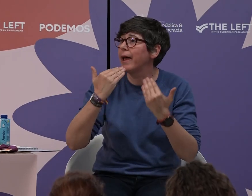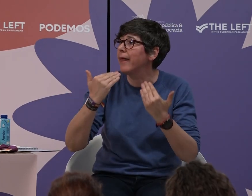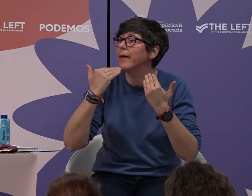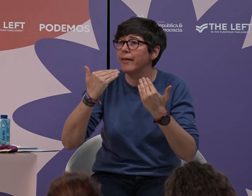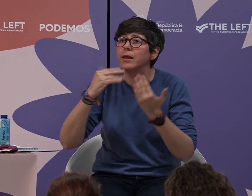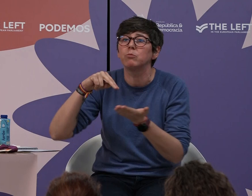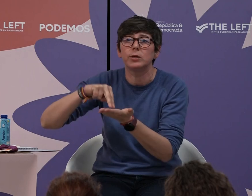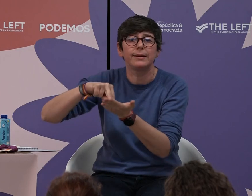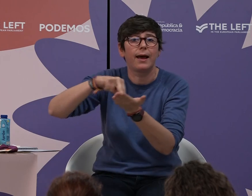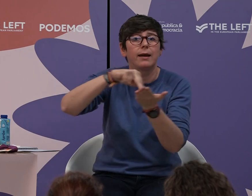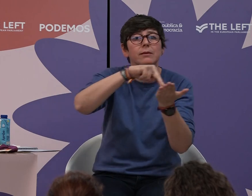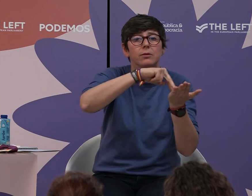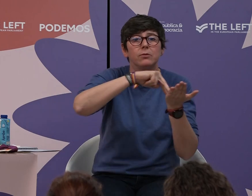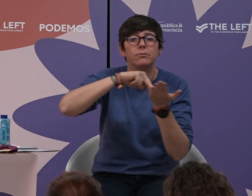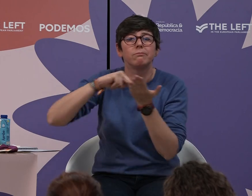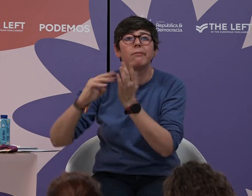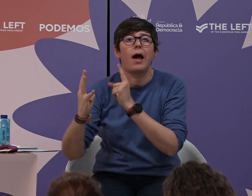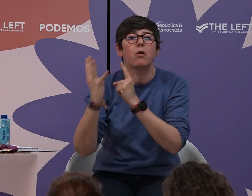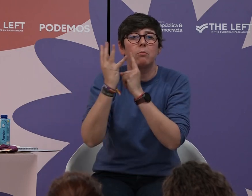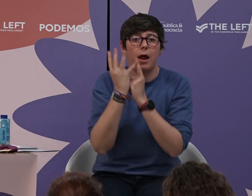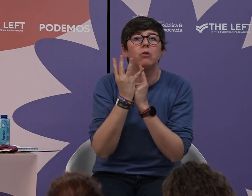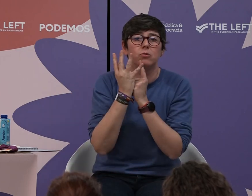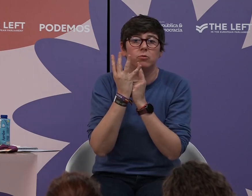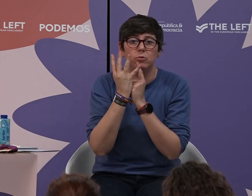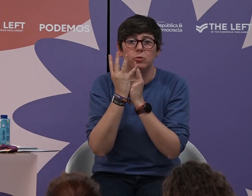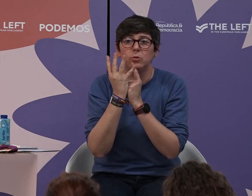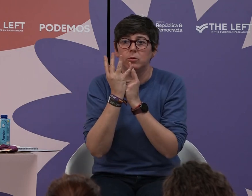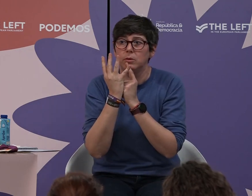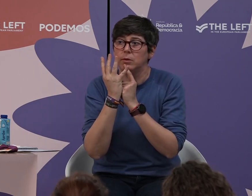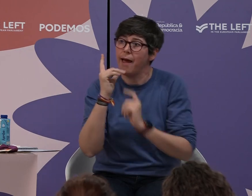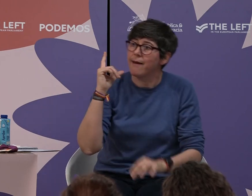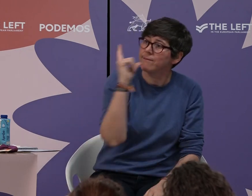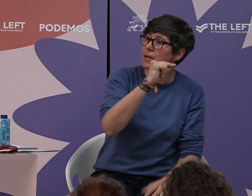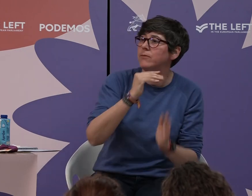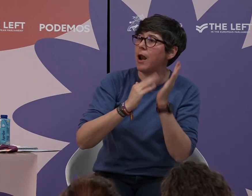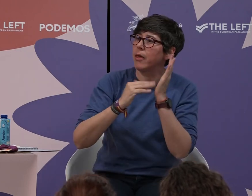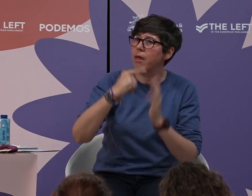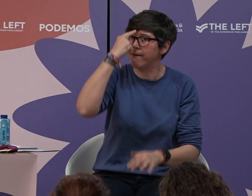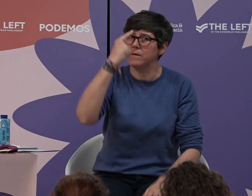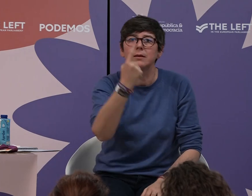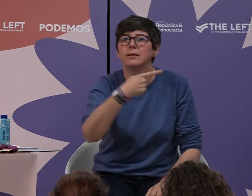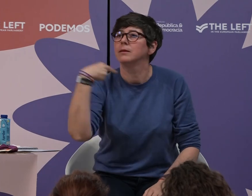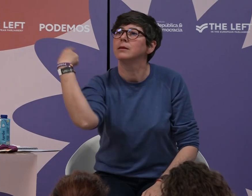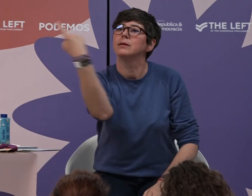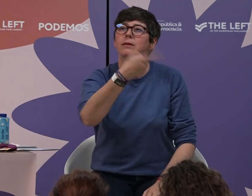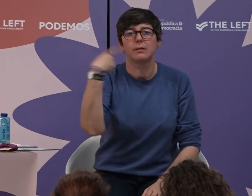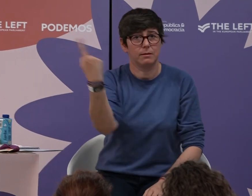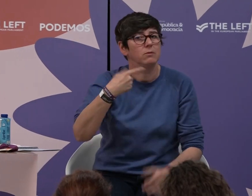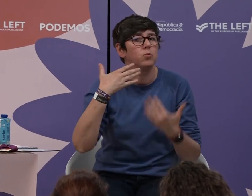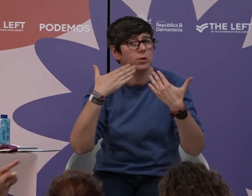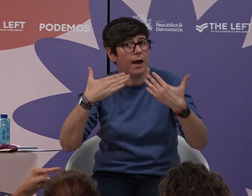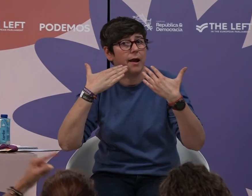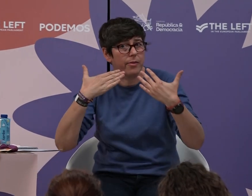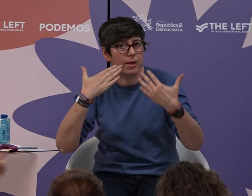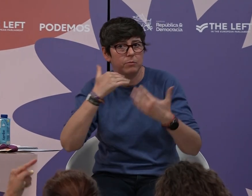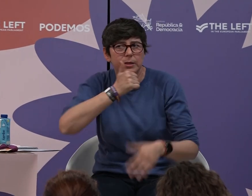colectiva como os decía y es todo que todo se reparte entre todos y es que gracias gracias gracias por acompañarnos me voy a volver a Valencia